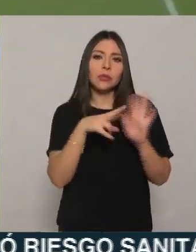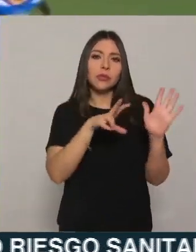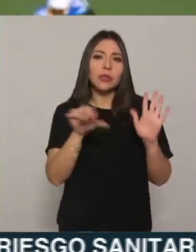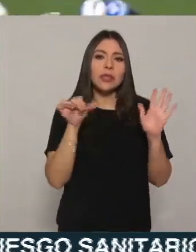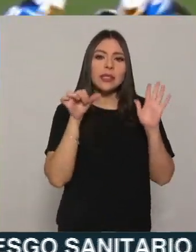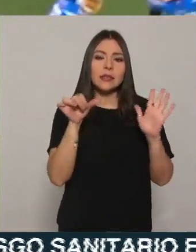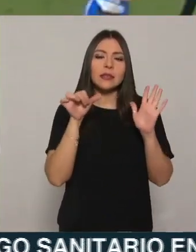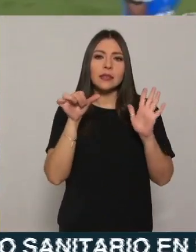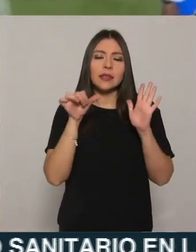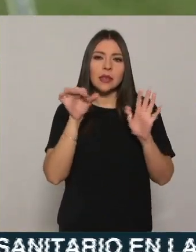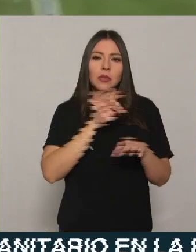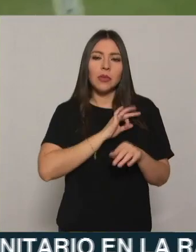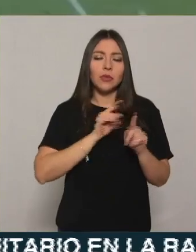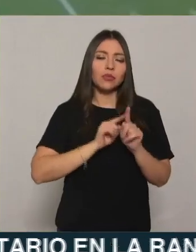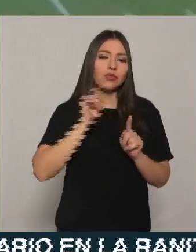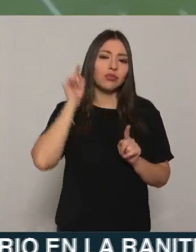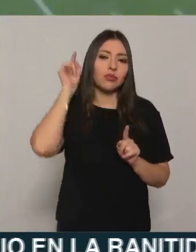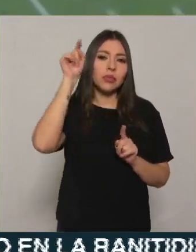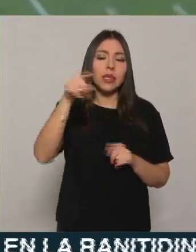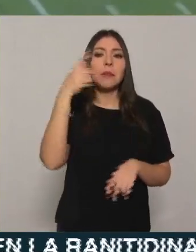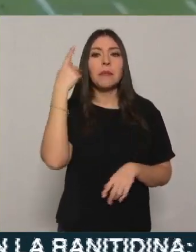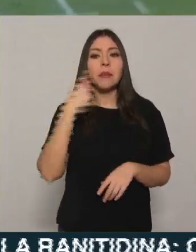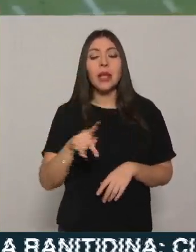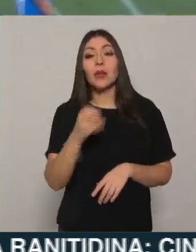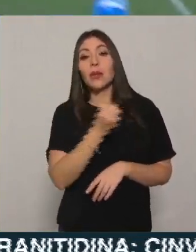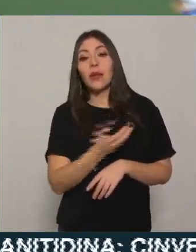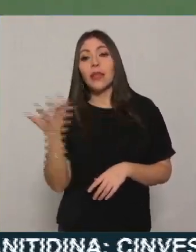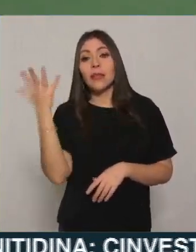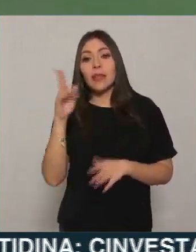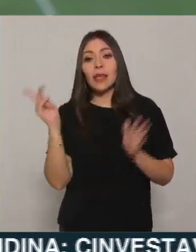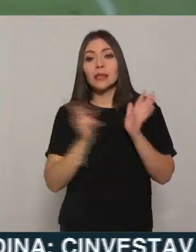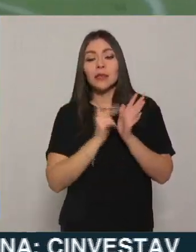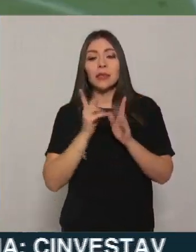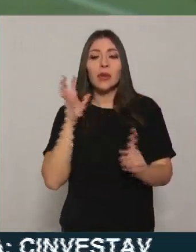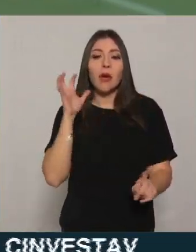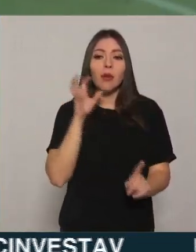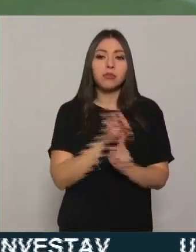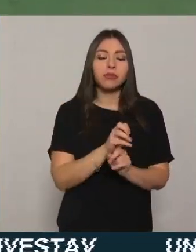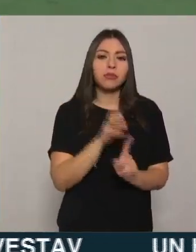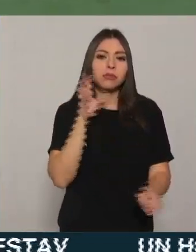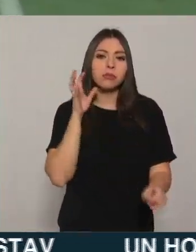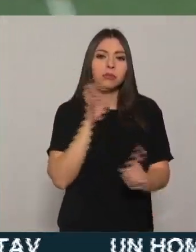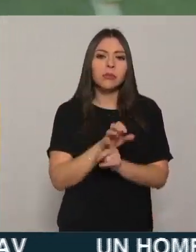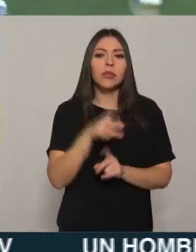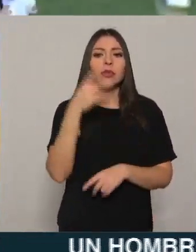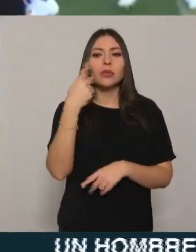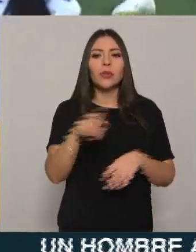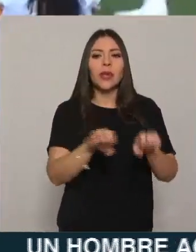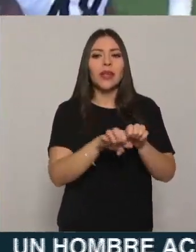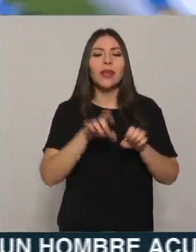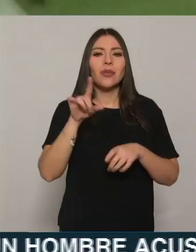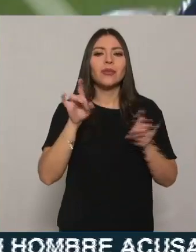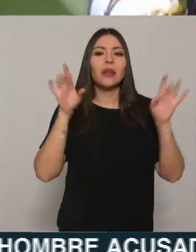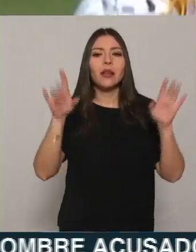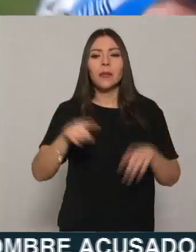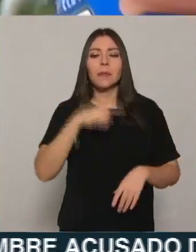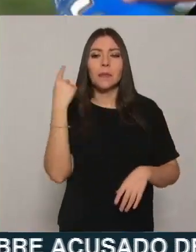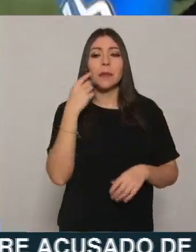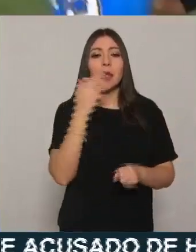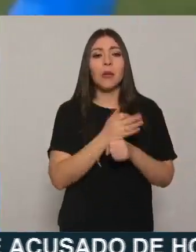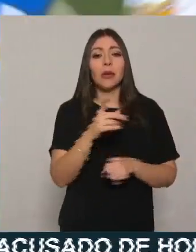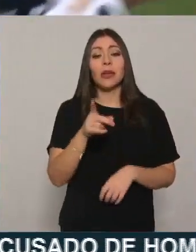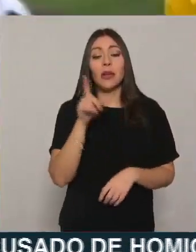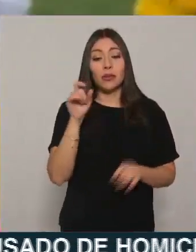al ser interceptado en 10 ocasiones que le han costado derrotas a su equipo. Los Cargadores apenas suman 20